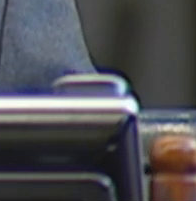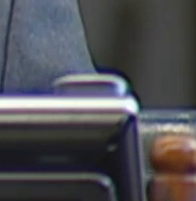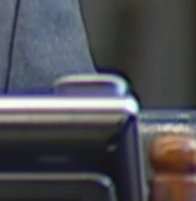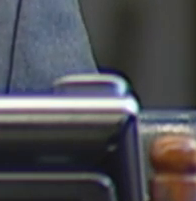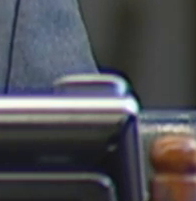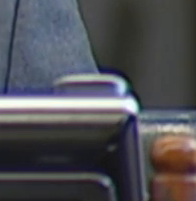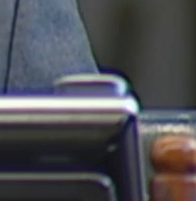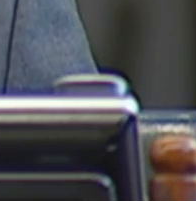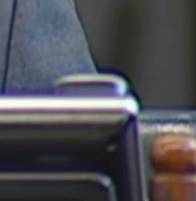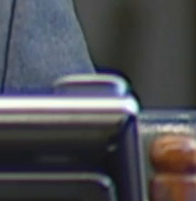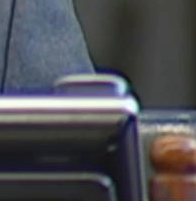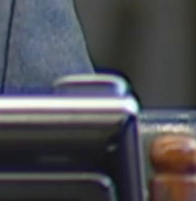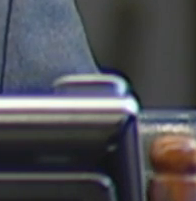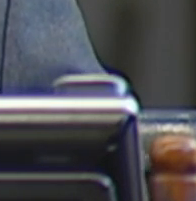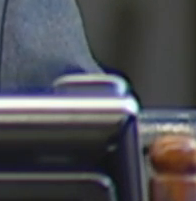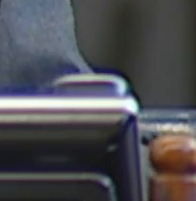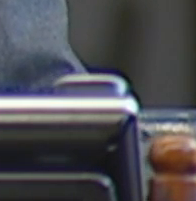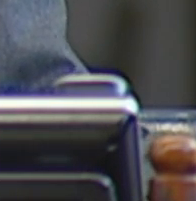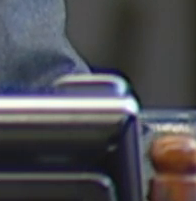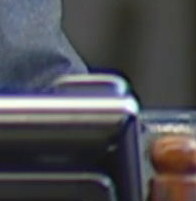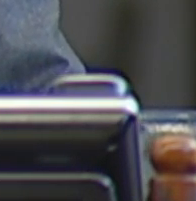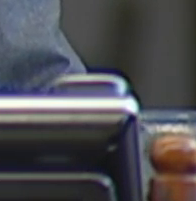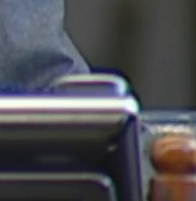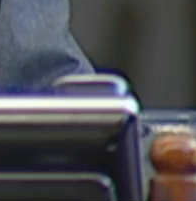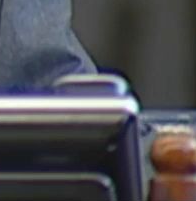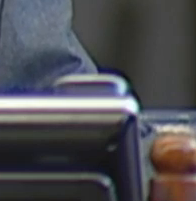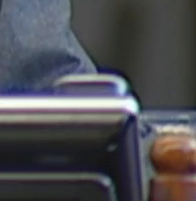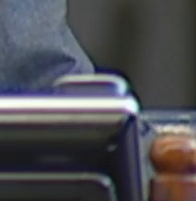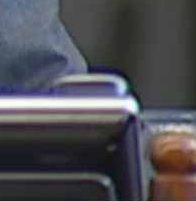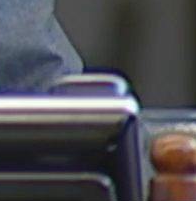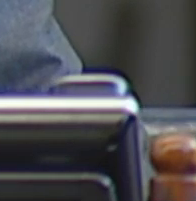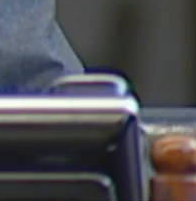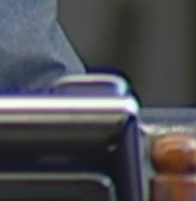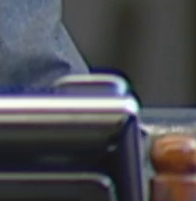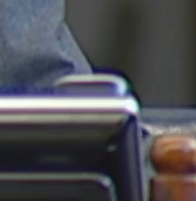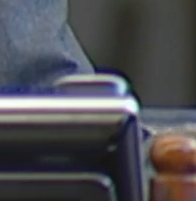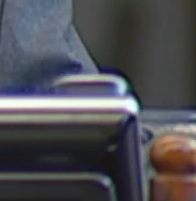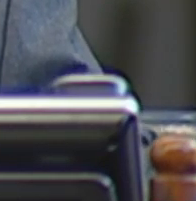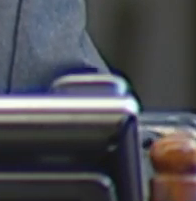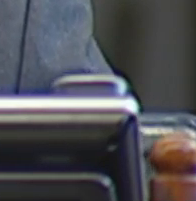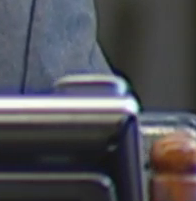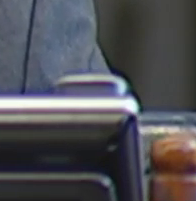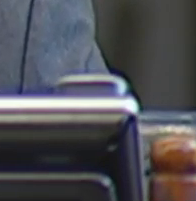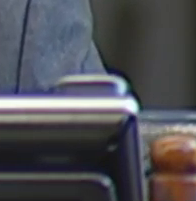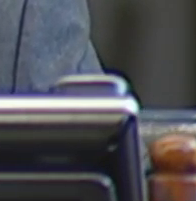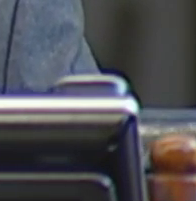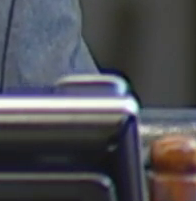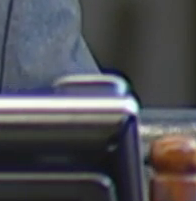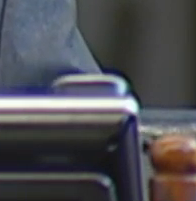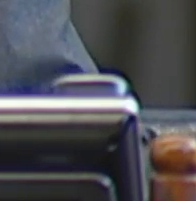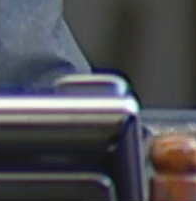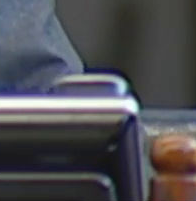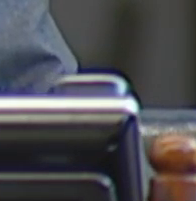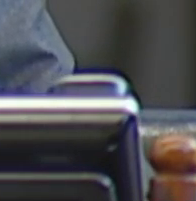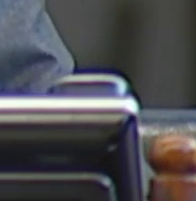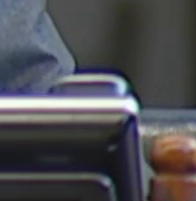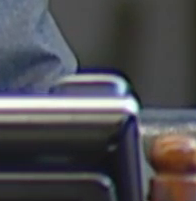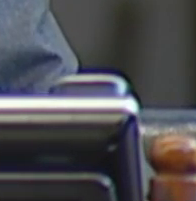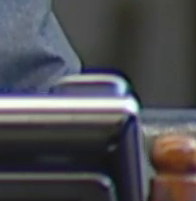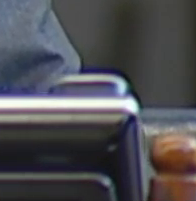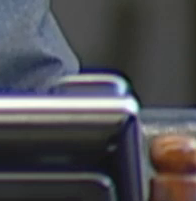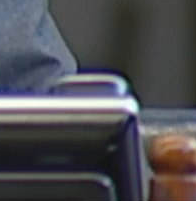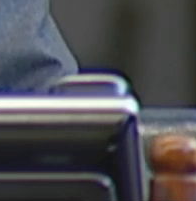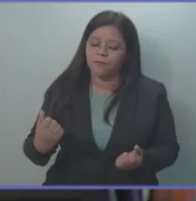Y precisamente los que somos nuevos en este oficio necesitamos el auxilio y el apoyo de